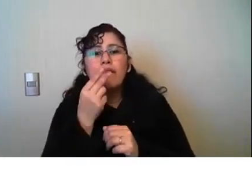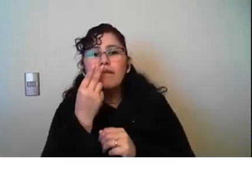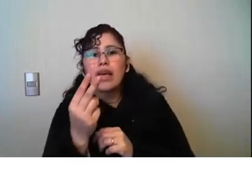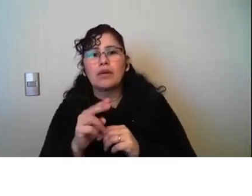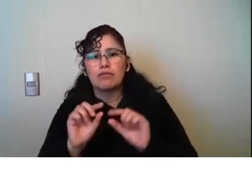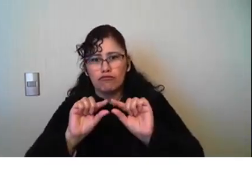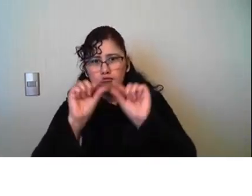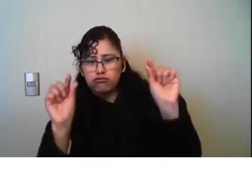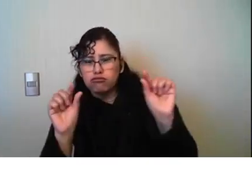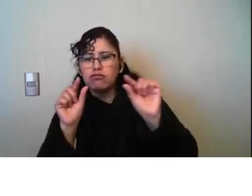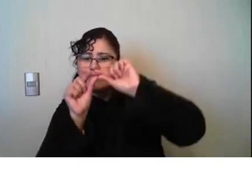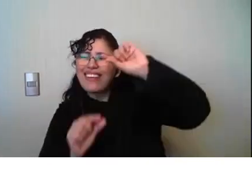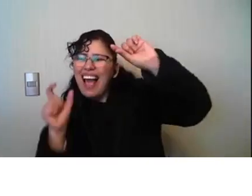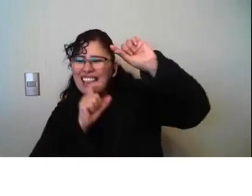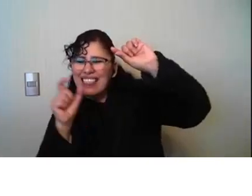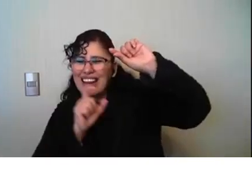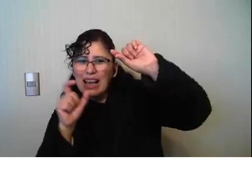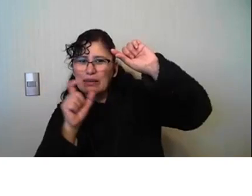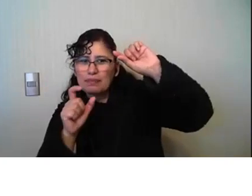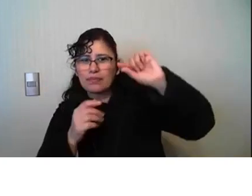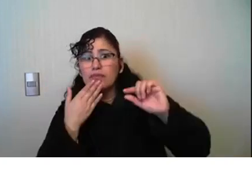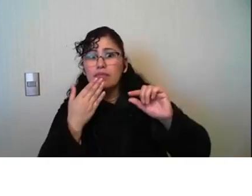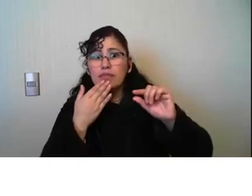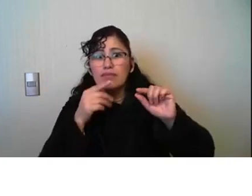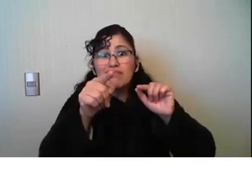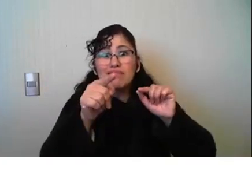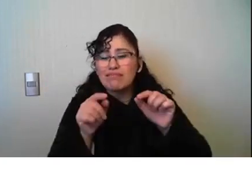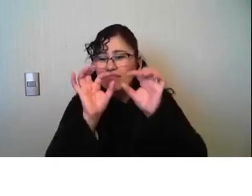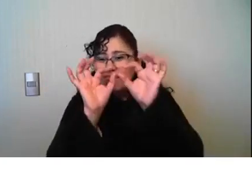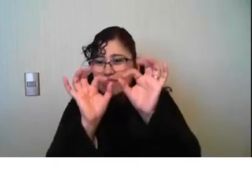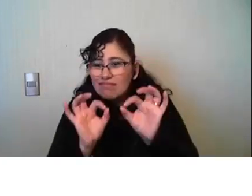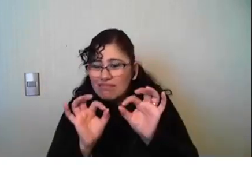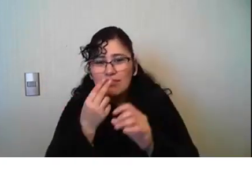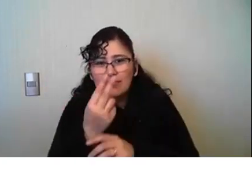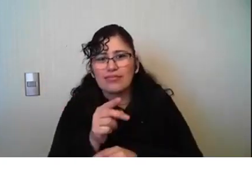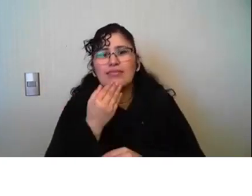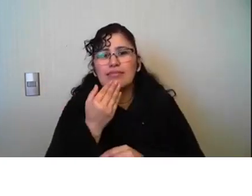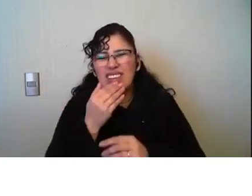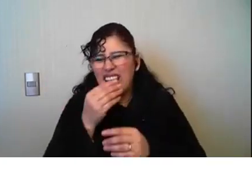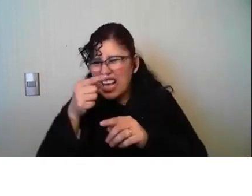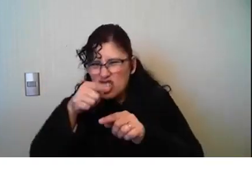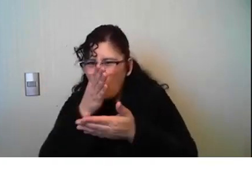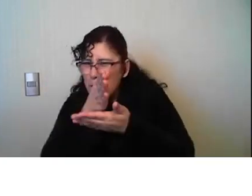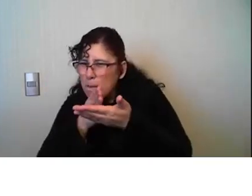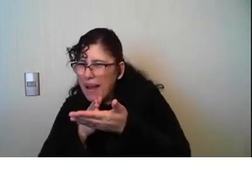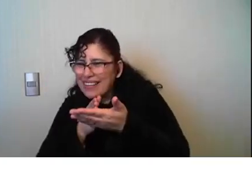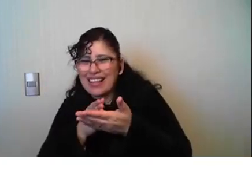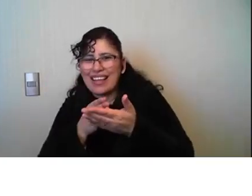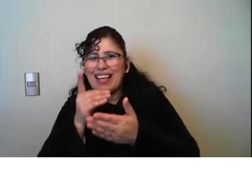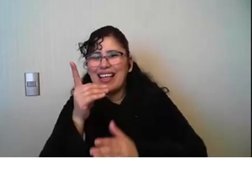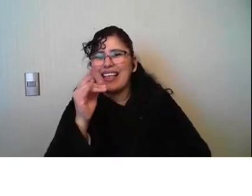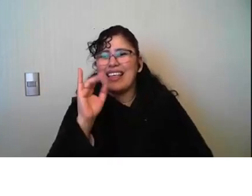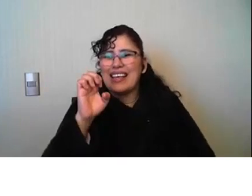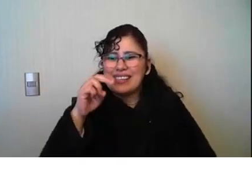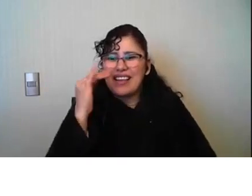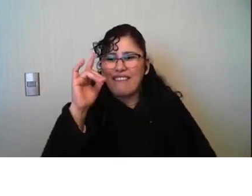arterial. Bueno, en el piso, esto es parte del diencéfalo, son los cuerpos mamilares y forman parte